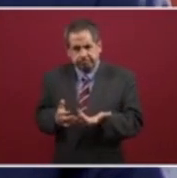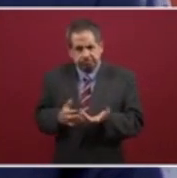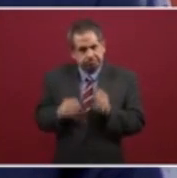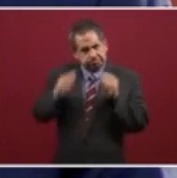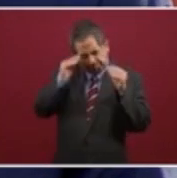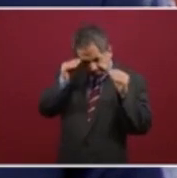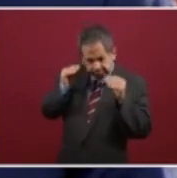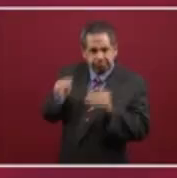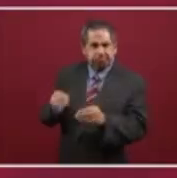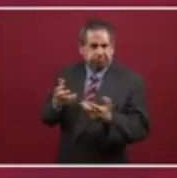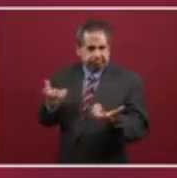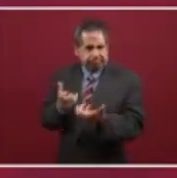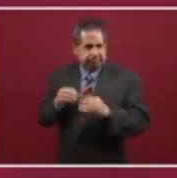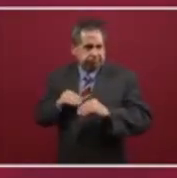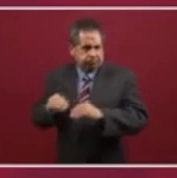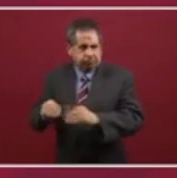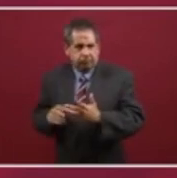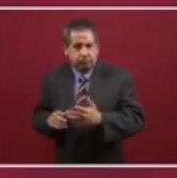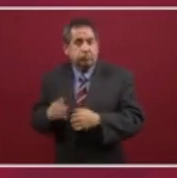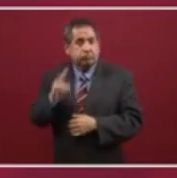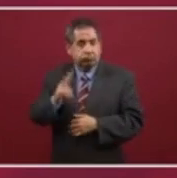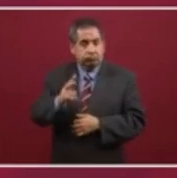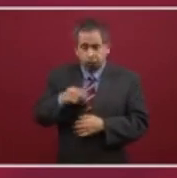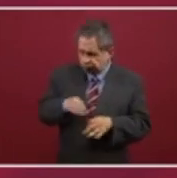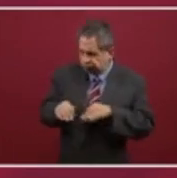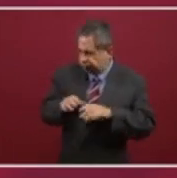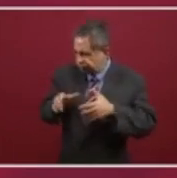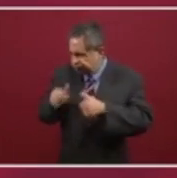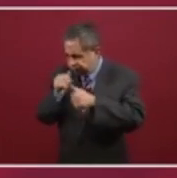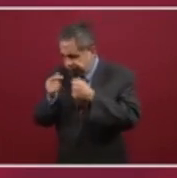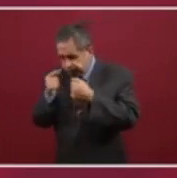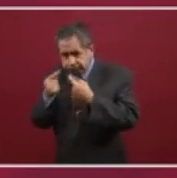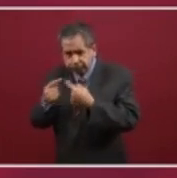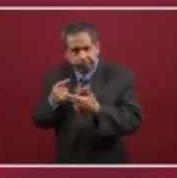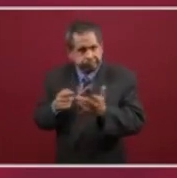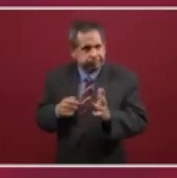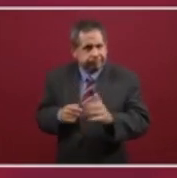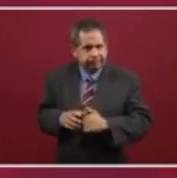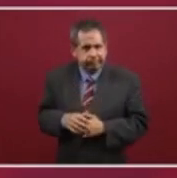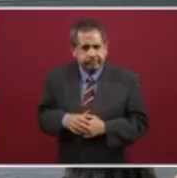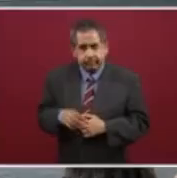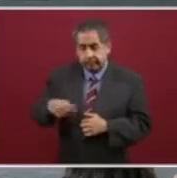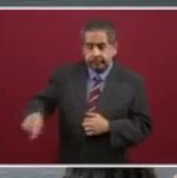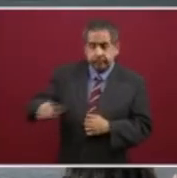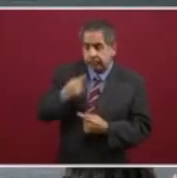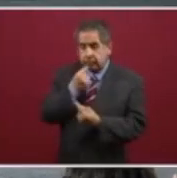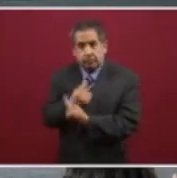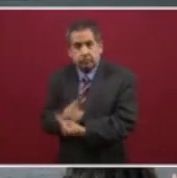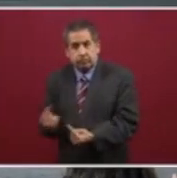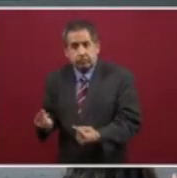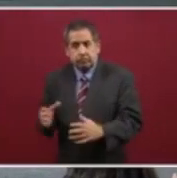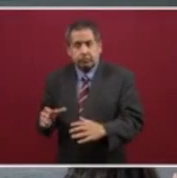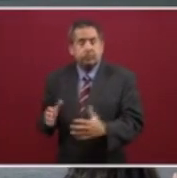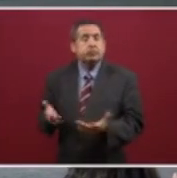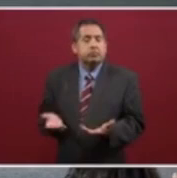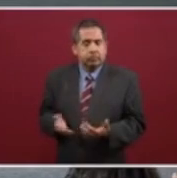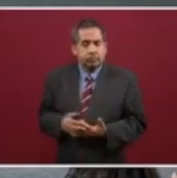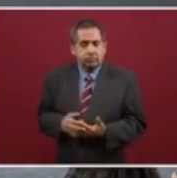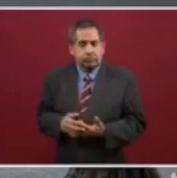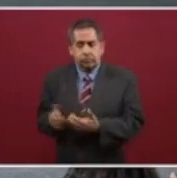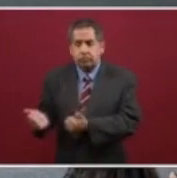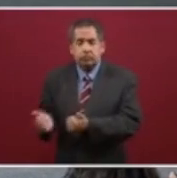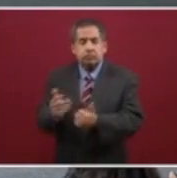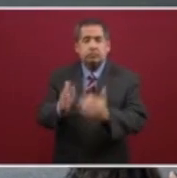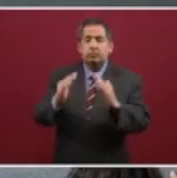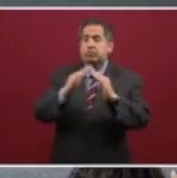nos ocupan, porque estamos trabajando Todos estos niños van a